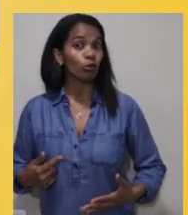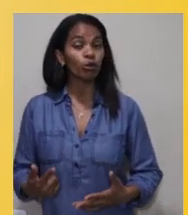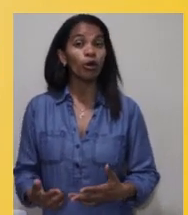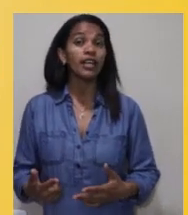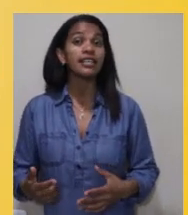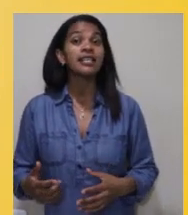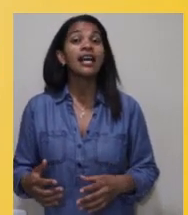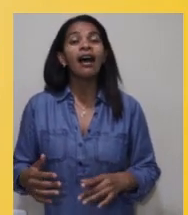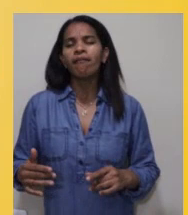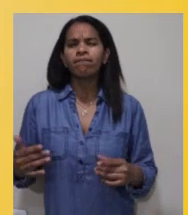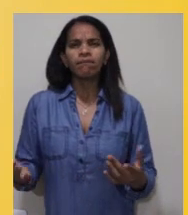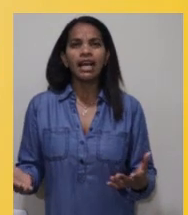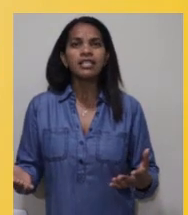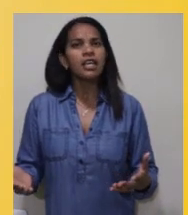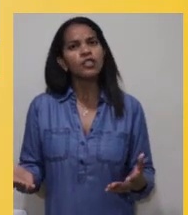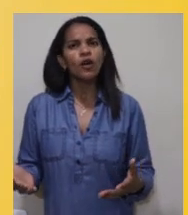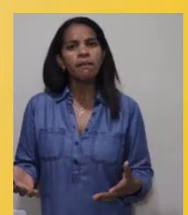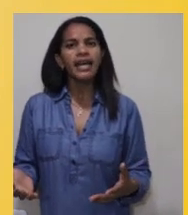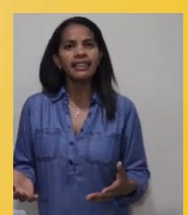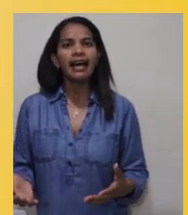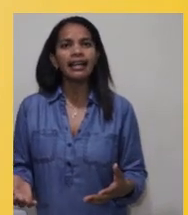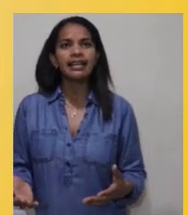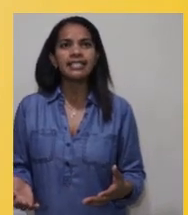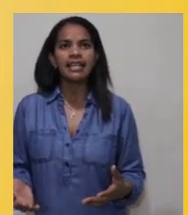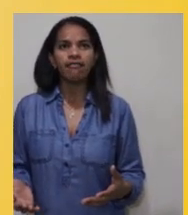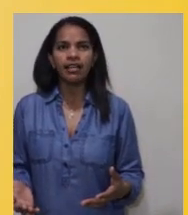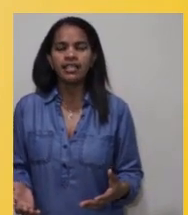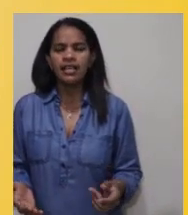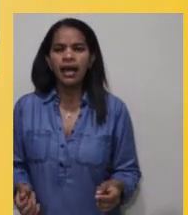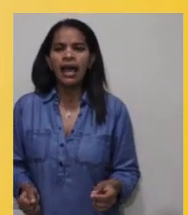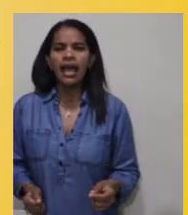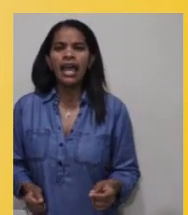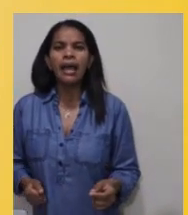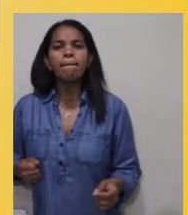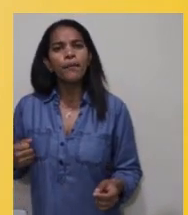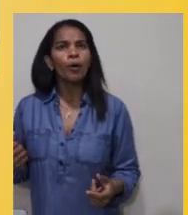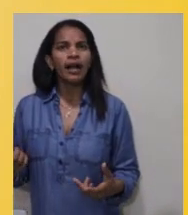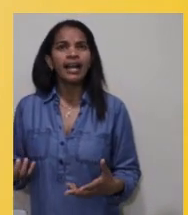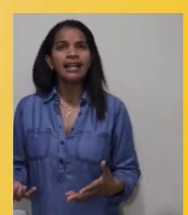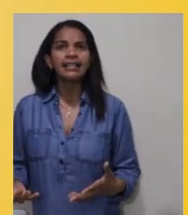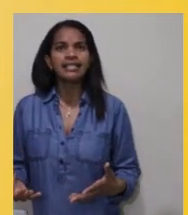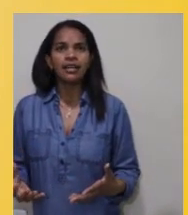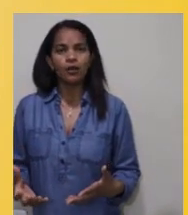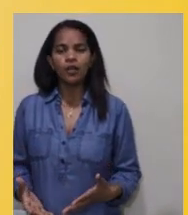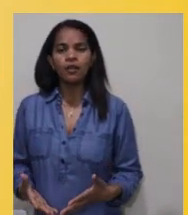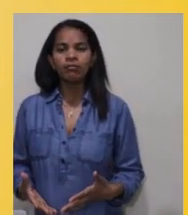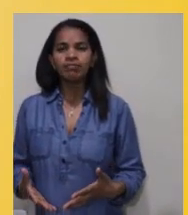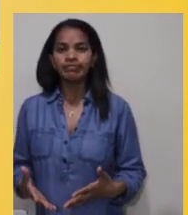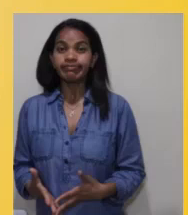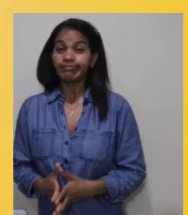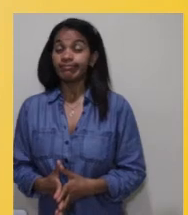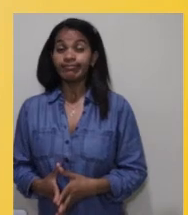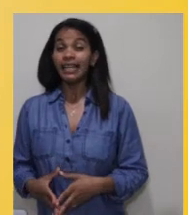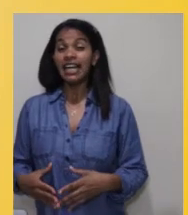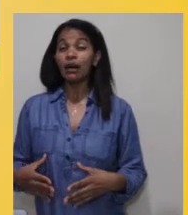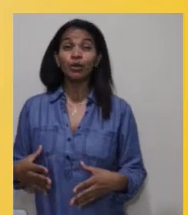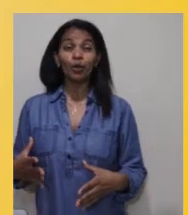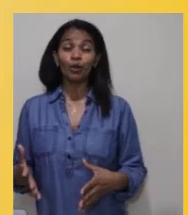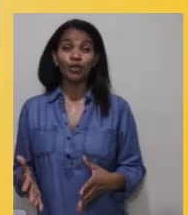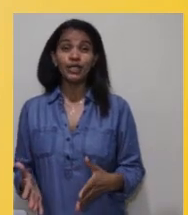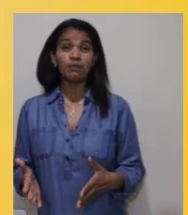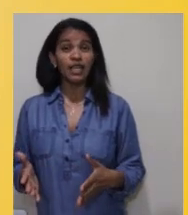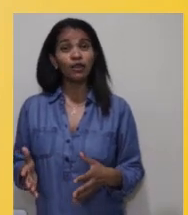ingenieros, doctores, así que son metas alcanzables. Buscar el desarrollo,